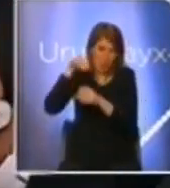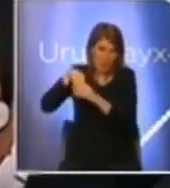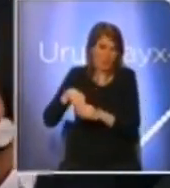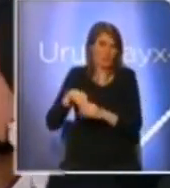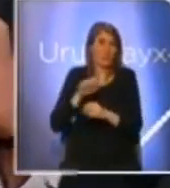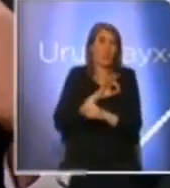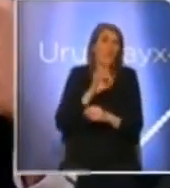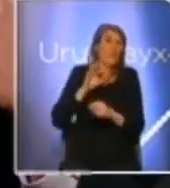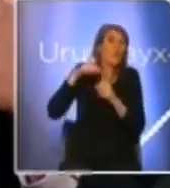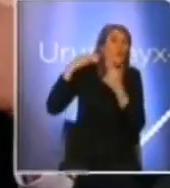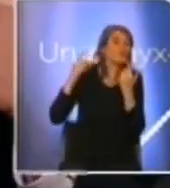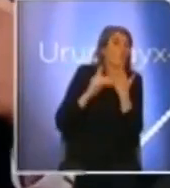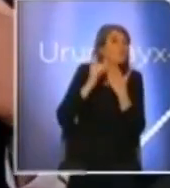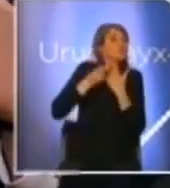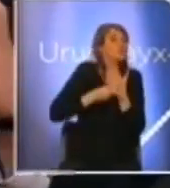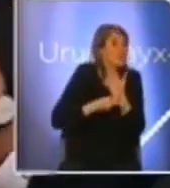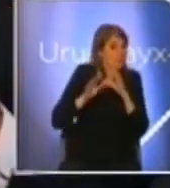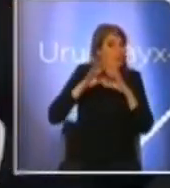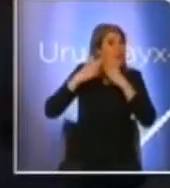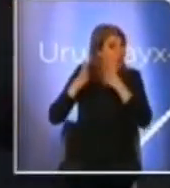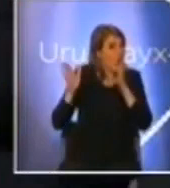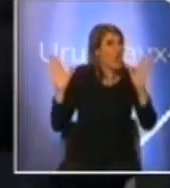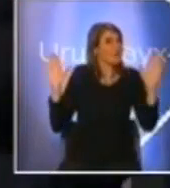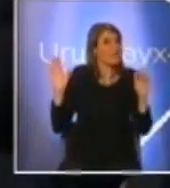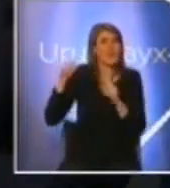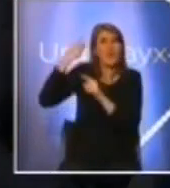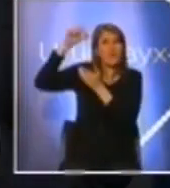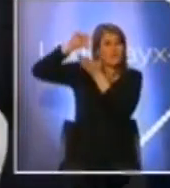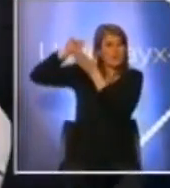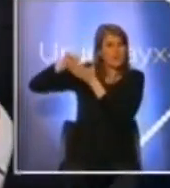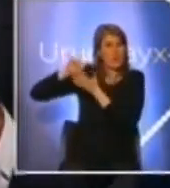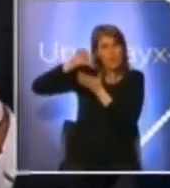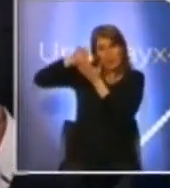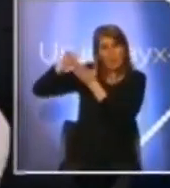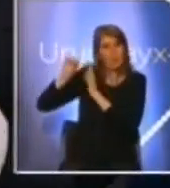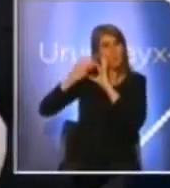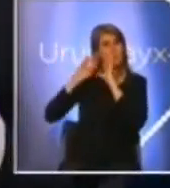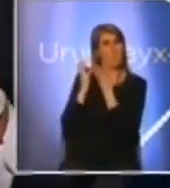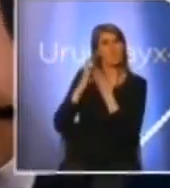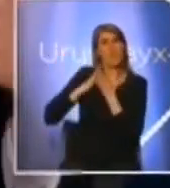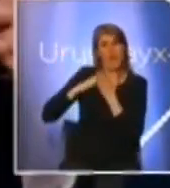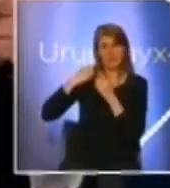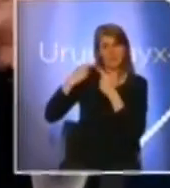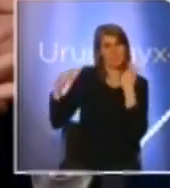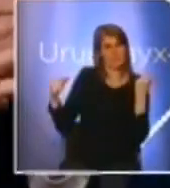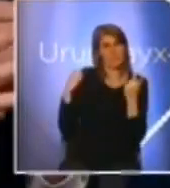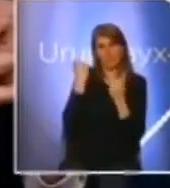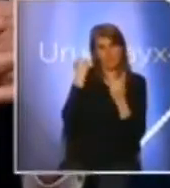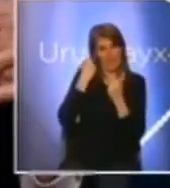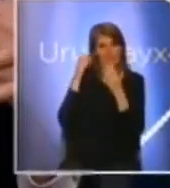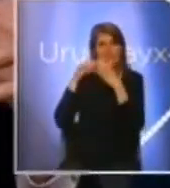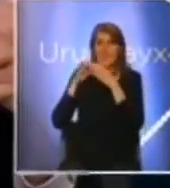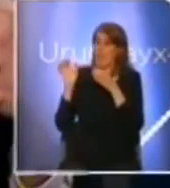de mayor tamaño. Es decir, en el mundo se habla mucho de las aceleradoras, digamos que hay como dos conceptos importantes, las aceleradoras